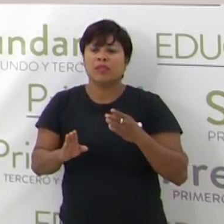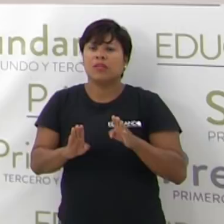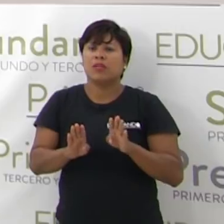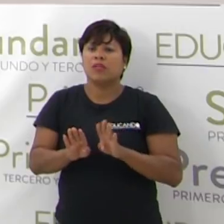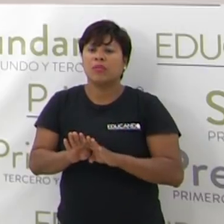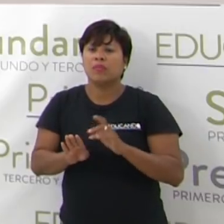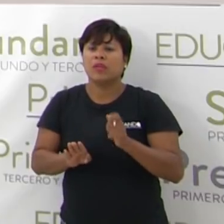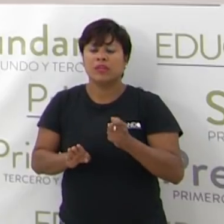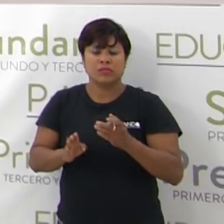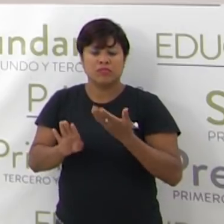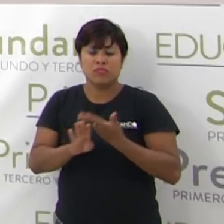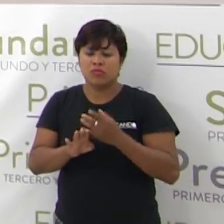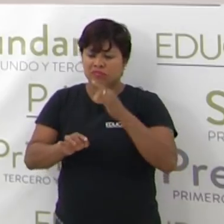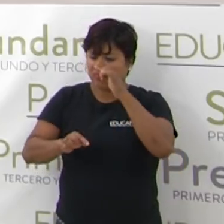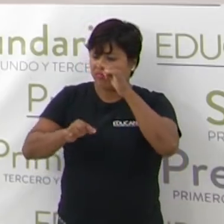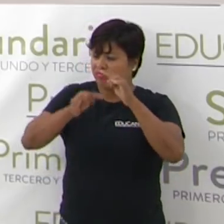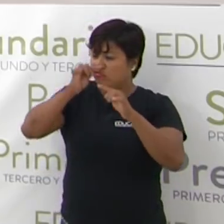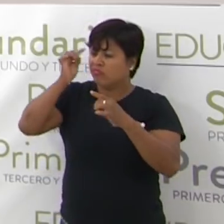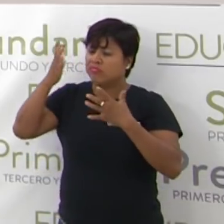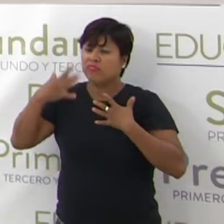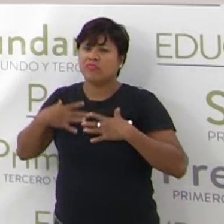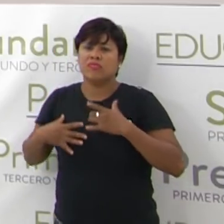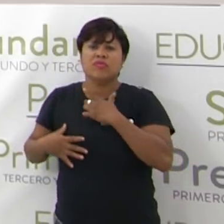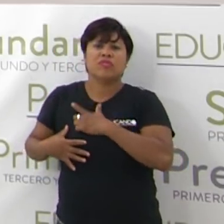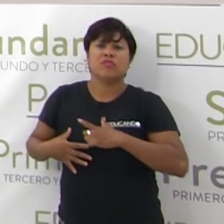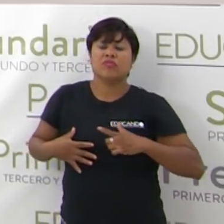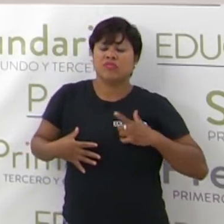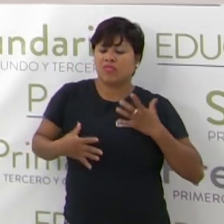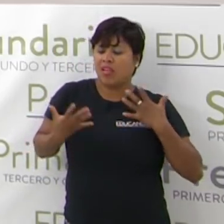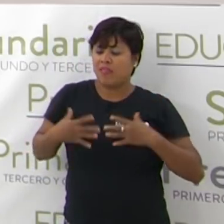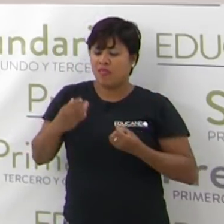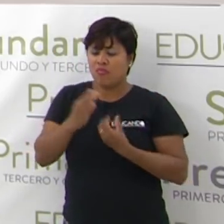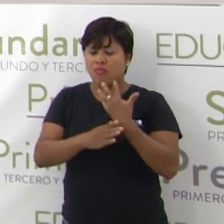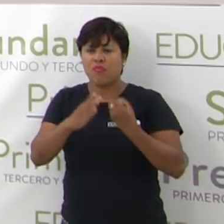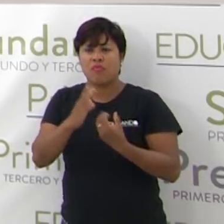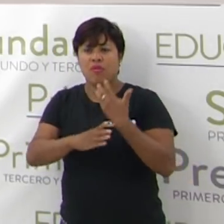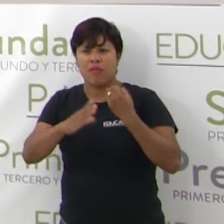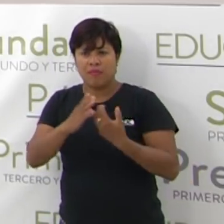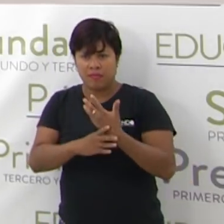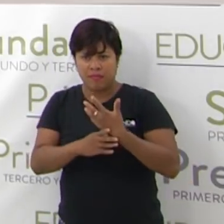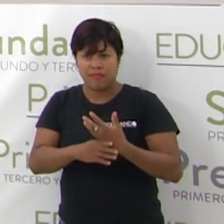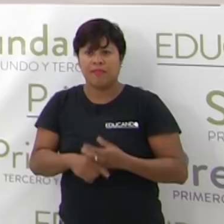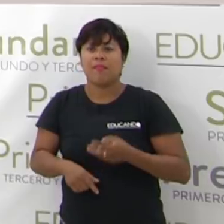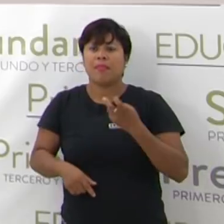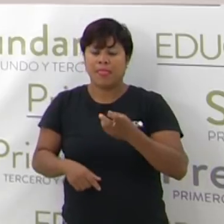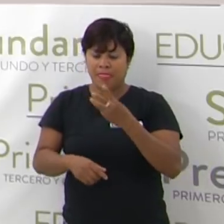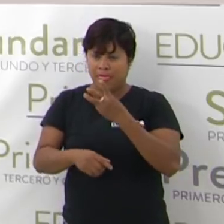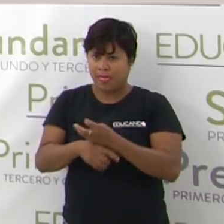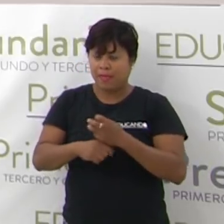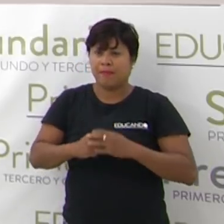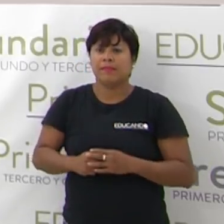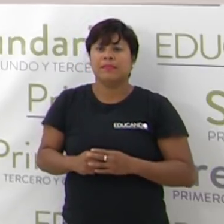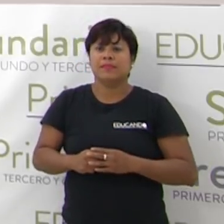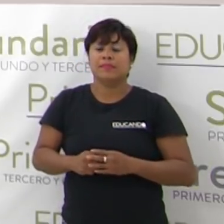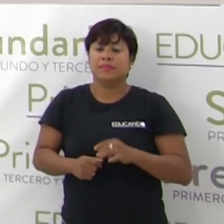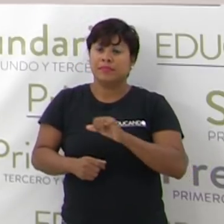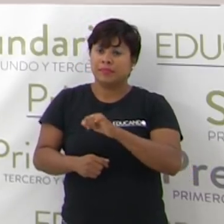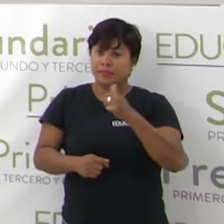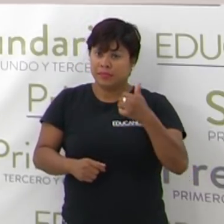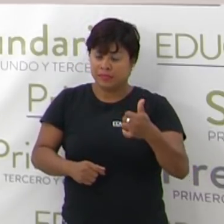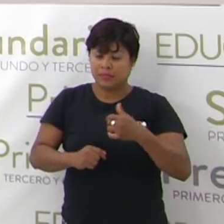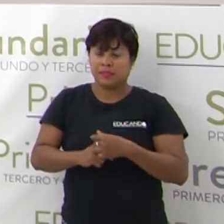que era muy vanidoso, ¿verdad? Y que le encantaba estrenar. Bueno, esa es la tercera orientación. Y las